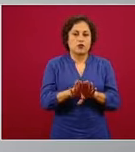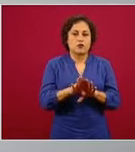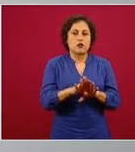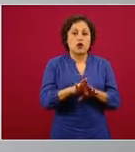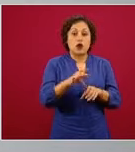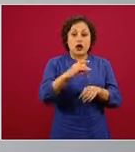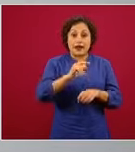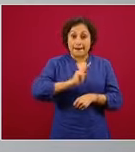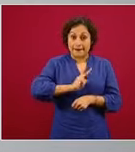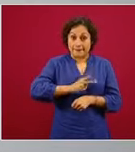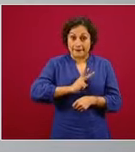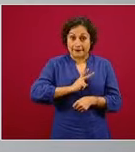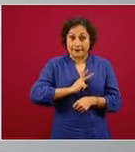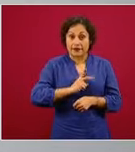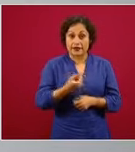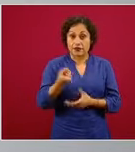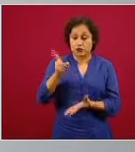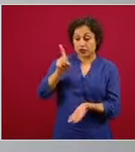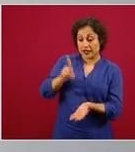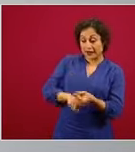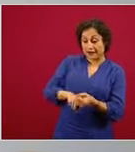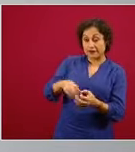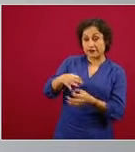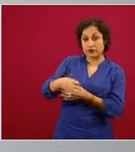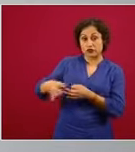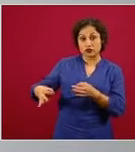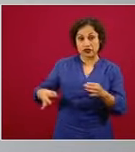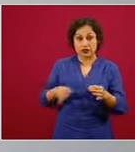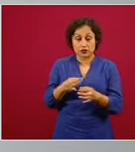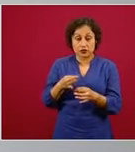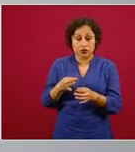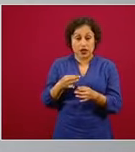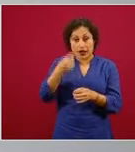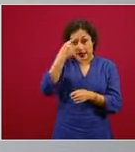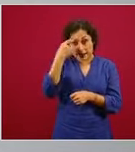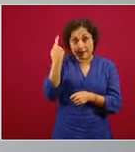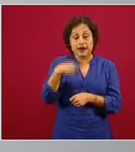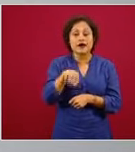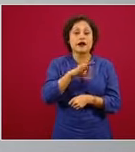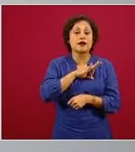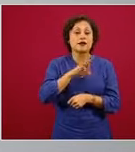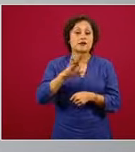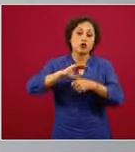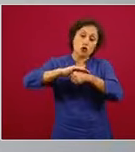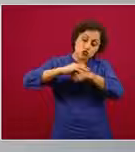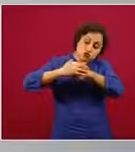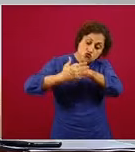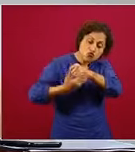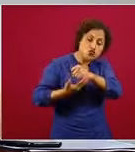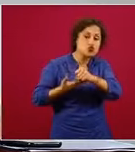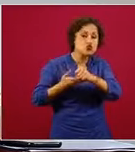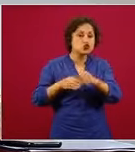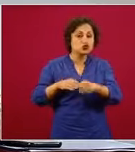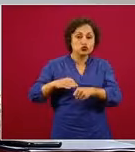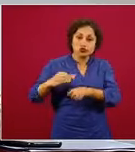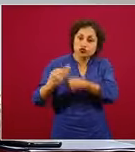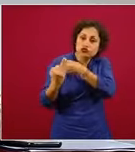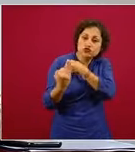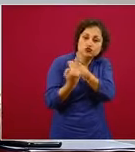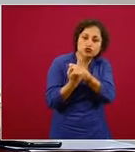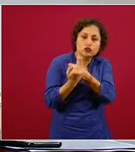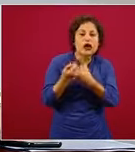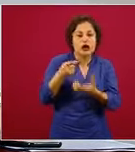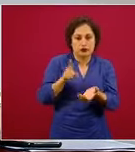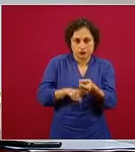destruirla, entrar, protegerse dentro de bolsas de una serie de protecciones propias de la